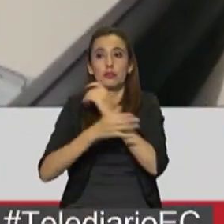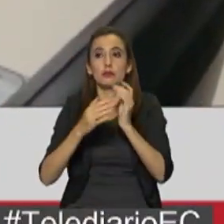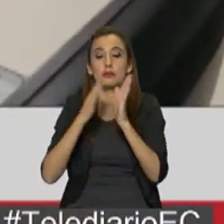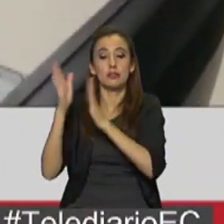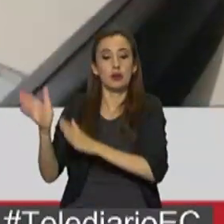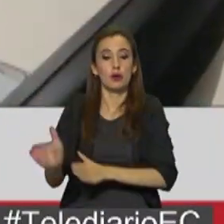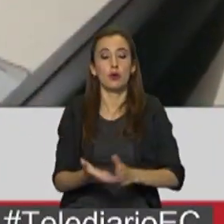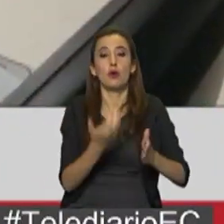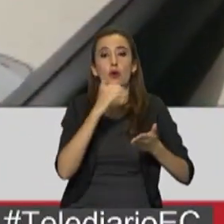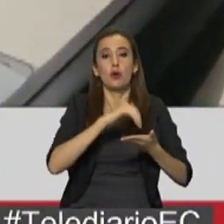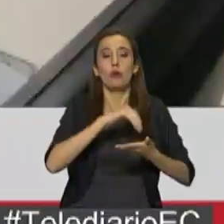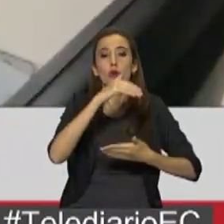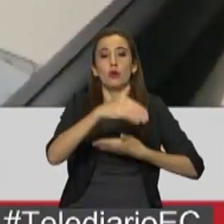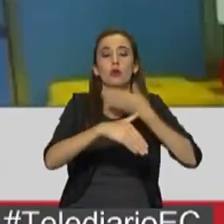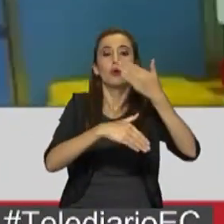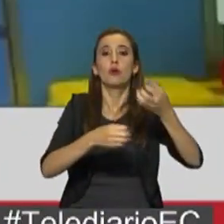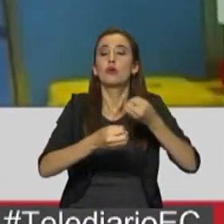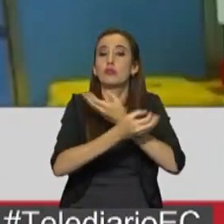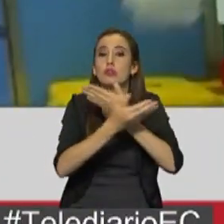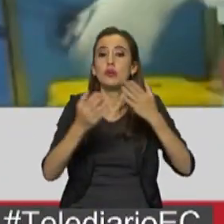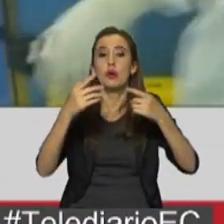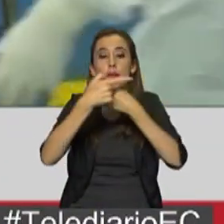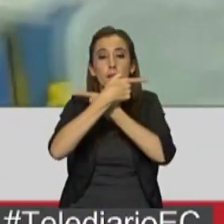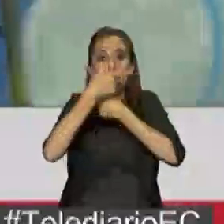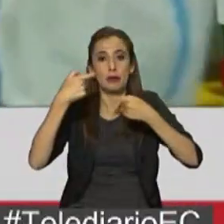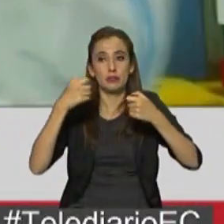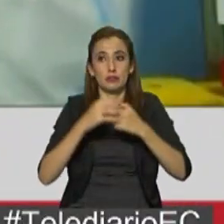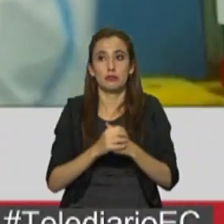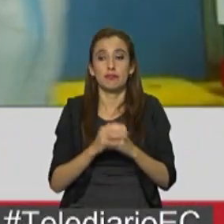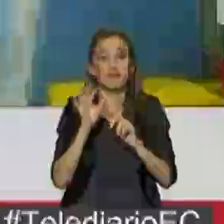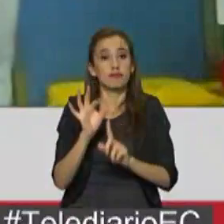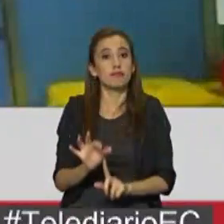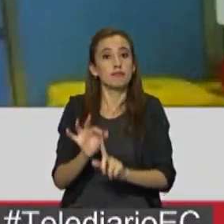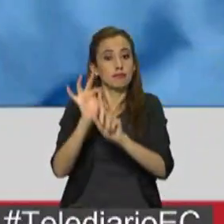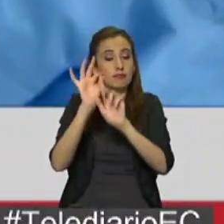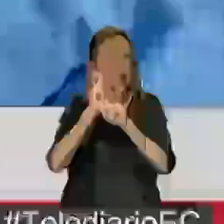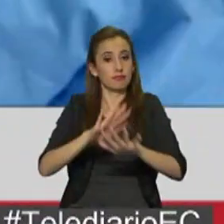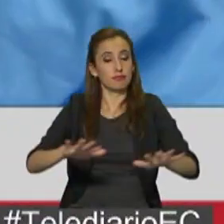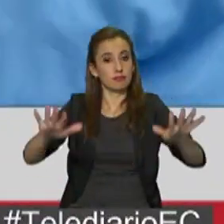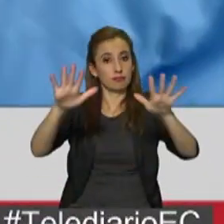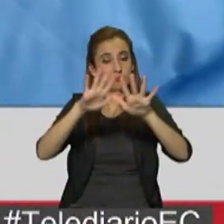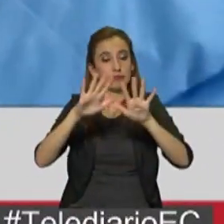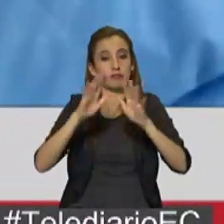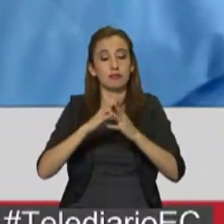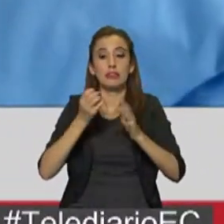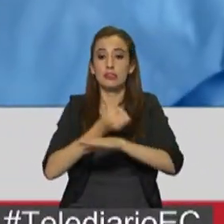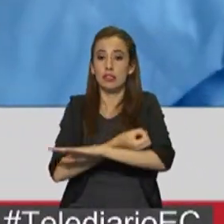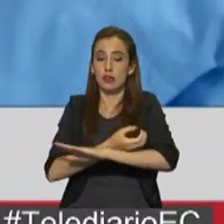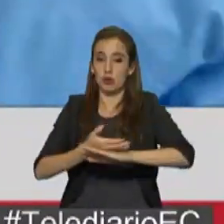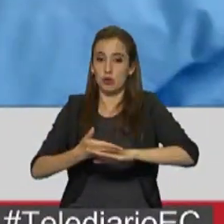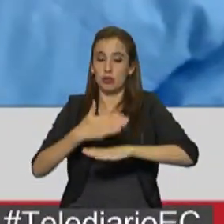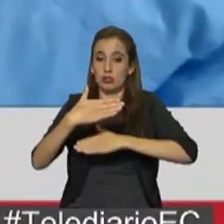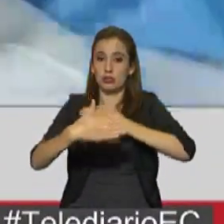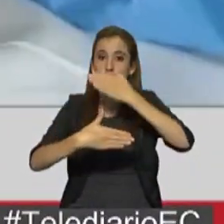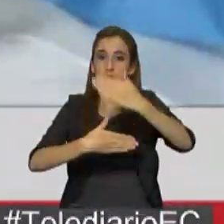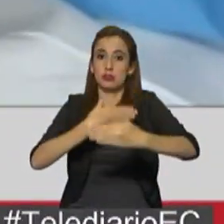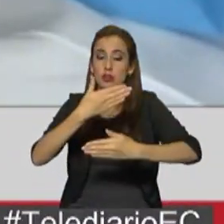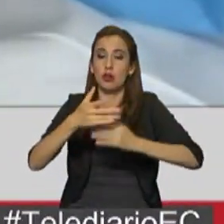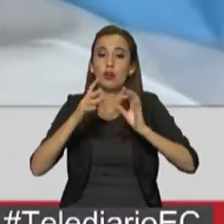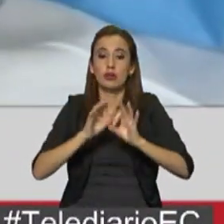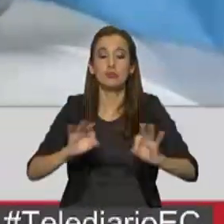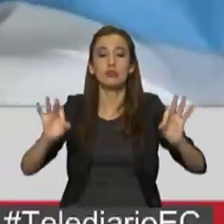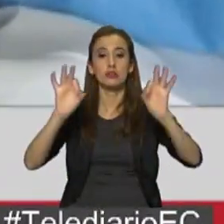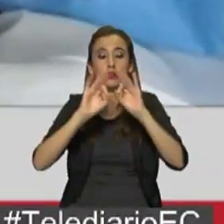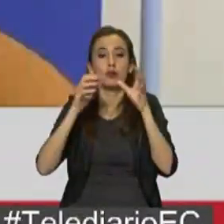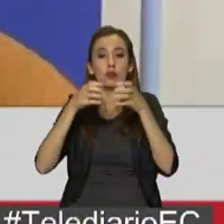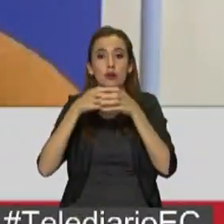nueva cifra máxima que no se registraban desde el mes de marzo especialistas médicos chinos dieron recomendaciones que se deben tomar en cuenta para evitar la